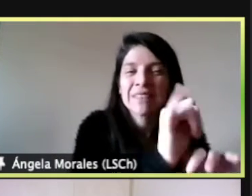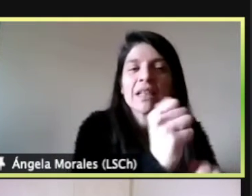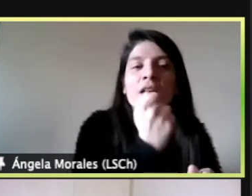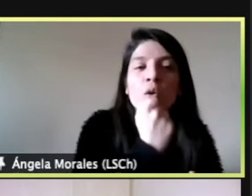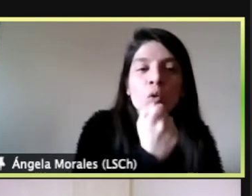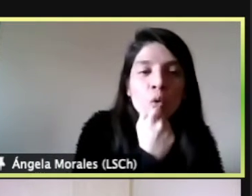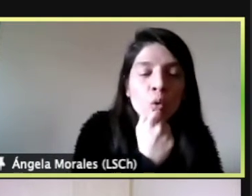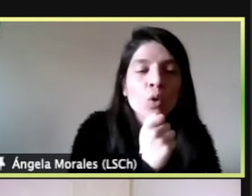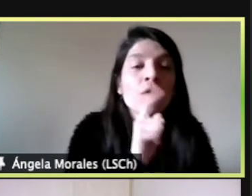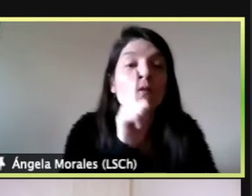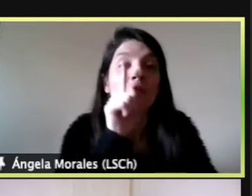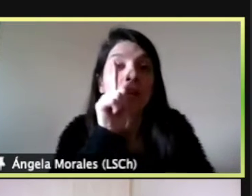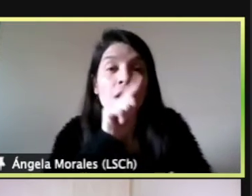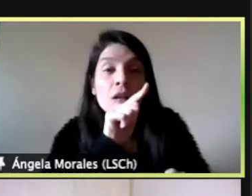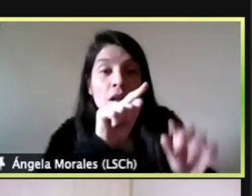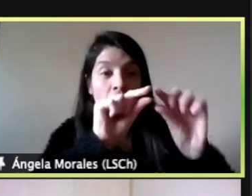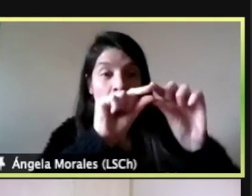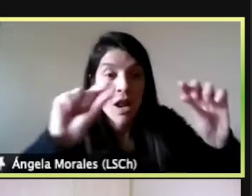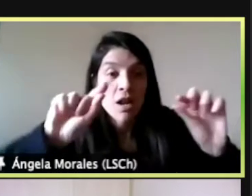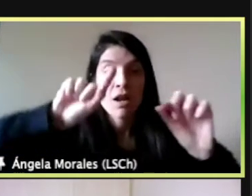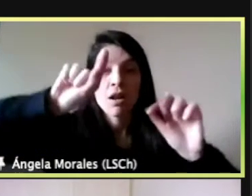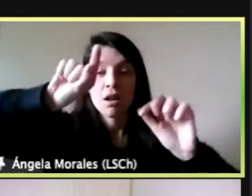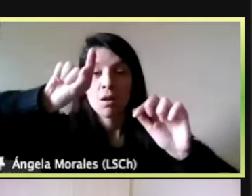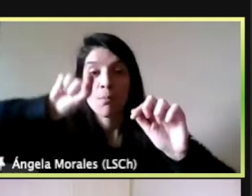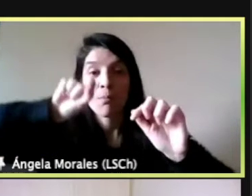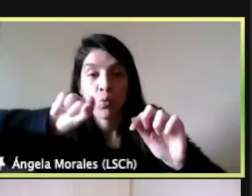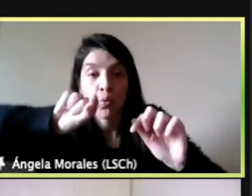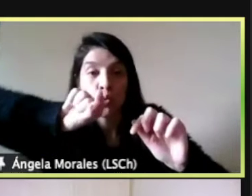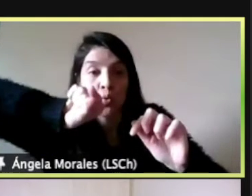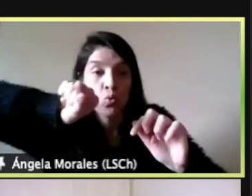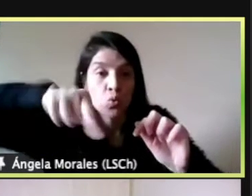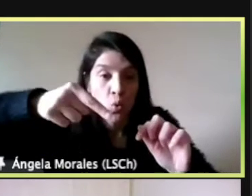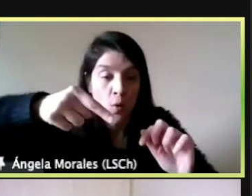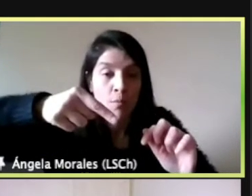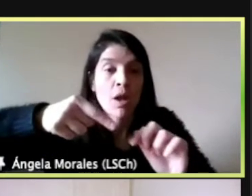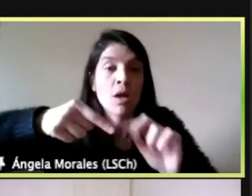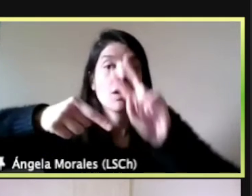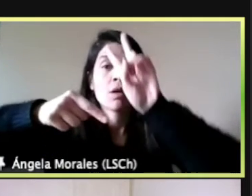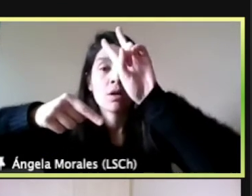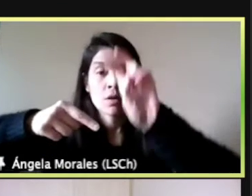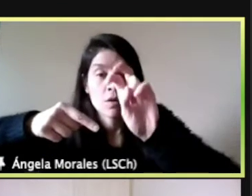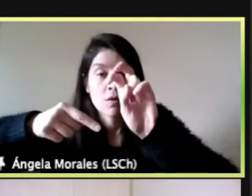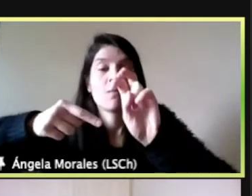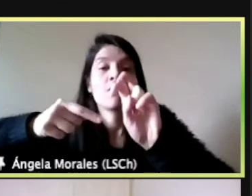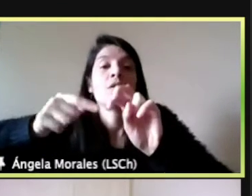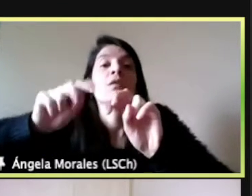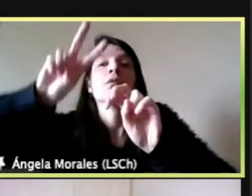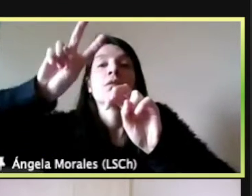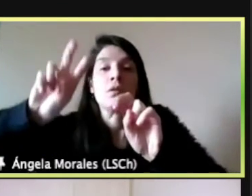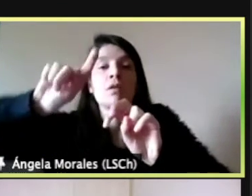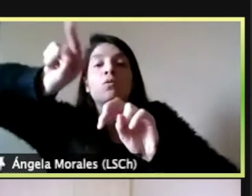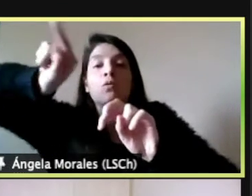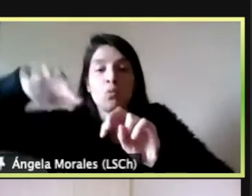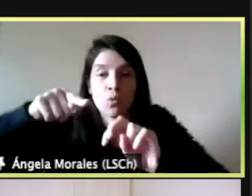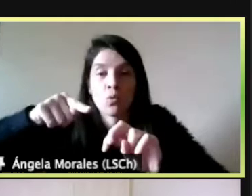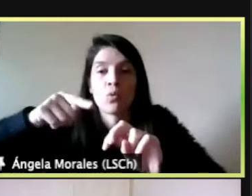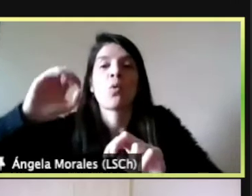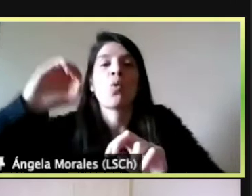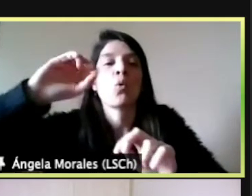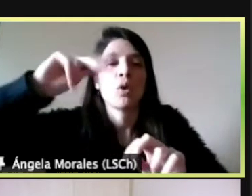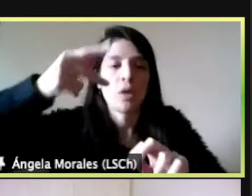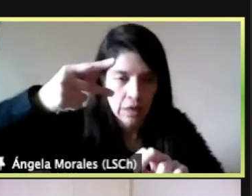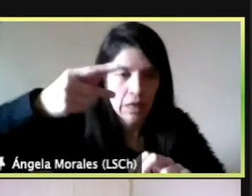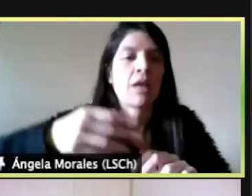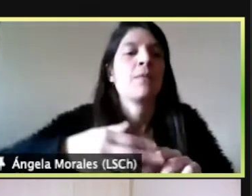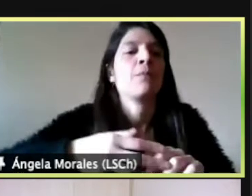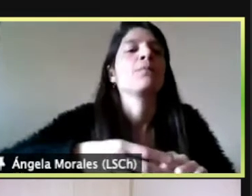Punto y coma. Abre y cierra comillas. Cierro el paréntesis. Le doy OK. Vamos al siguiente.